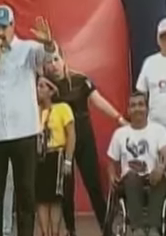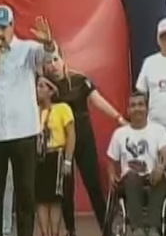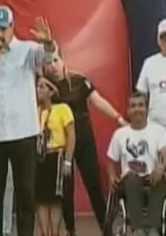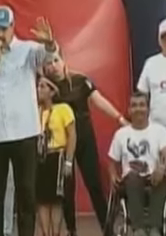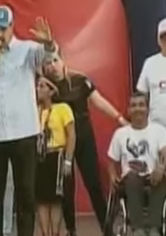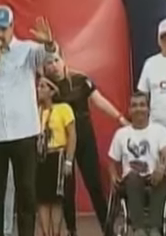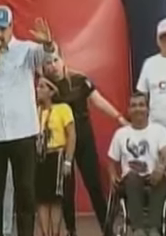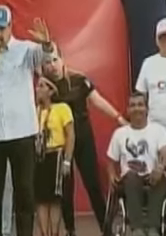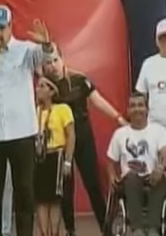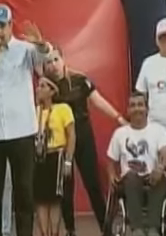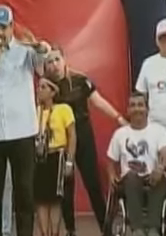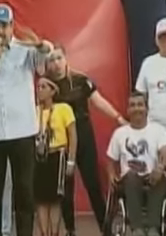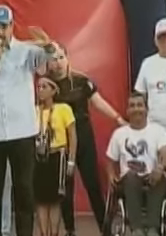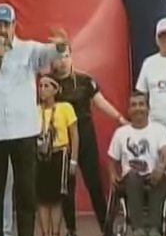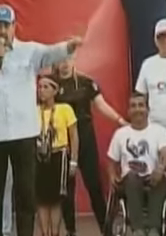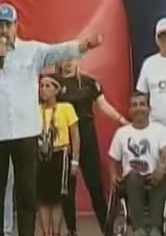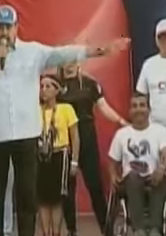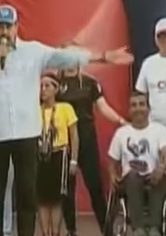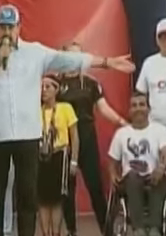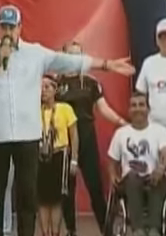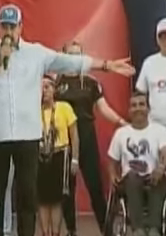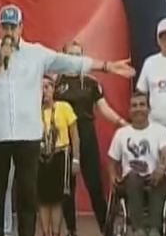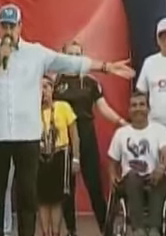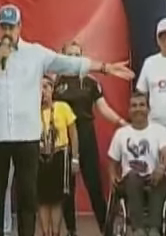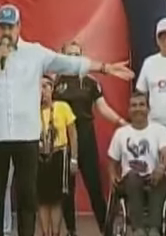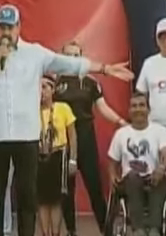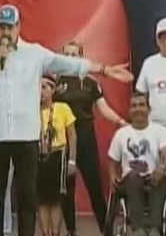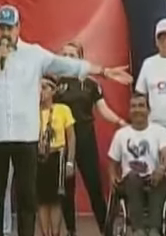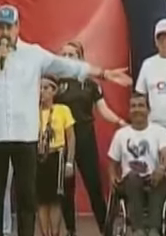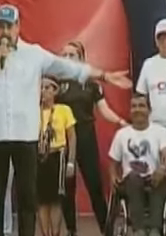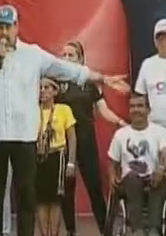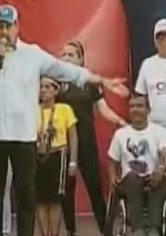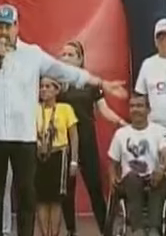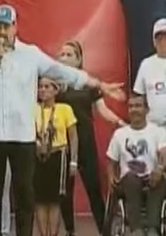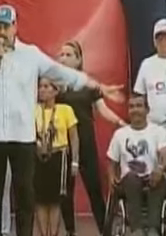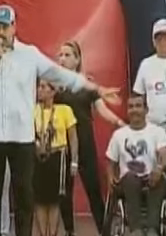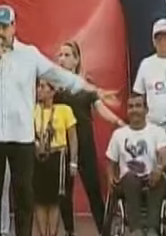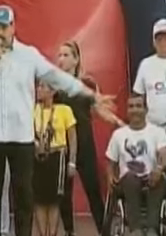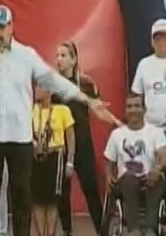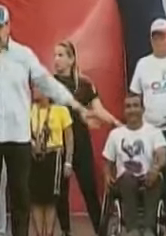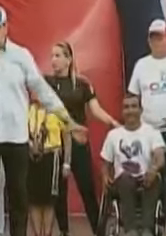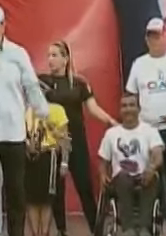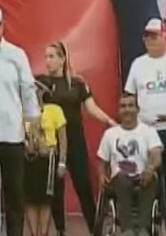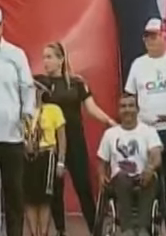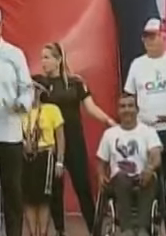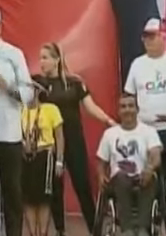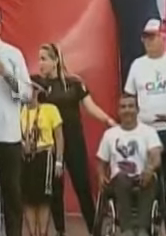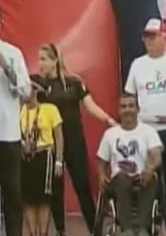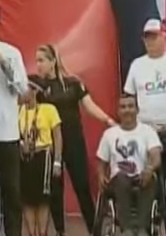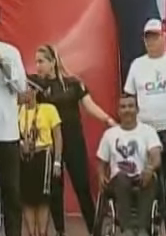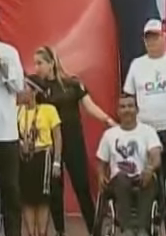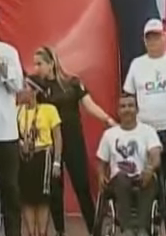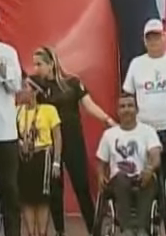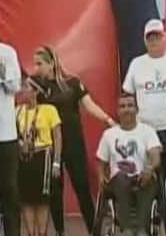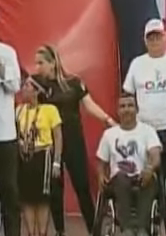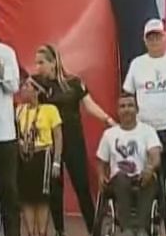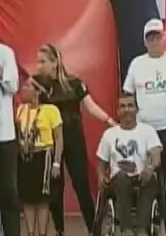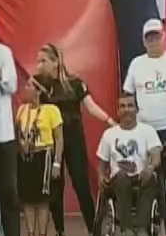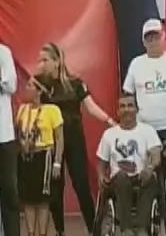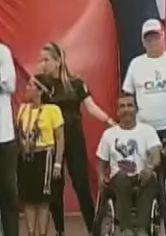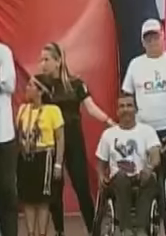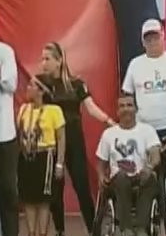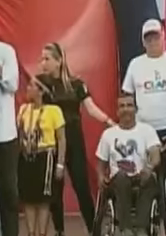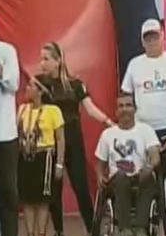Llegará el día en que pasemos esa cuenta y la vamos a pasar completa. Por